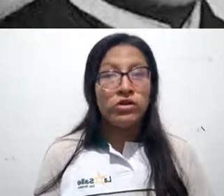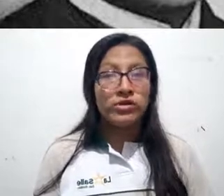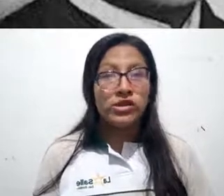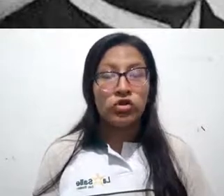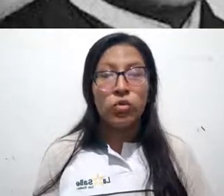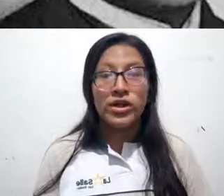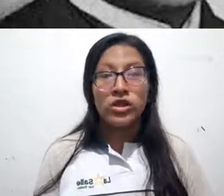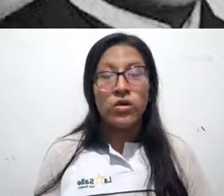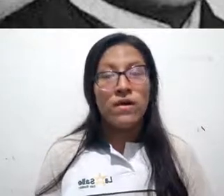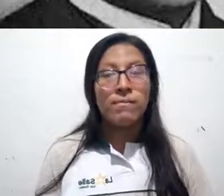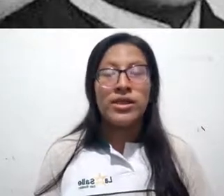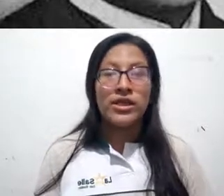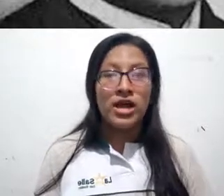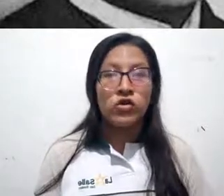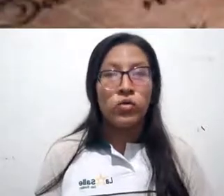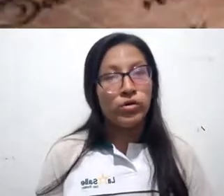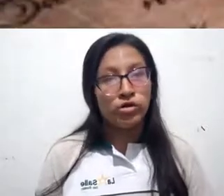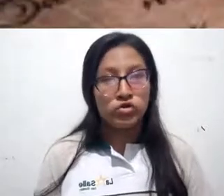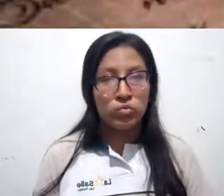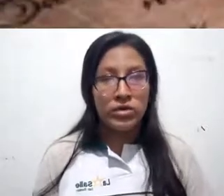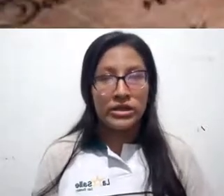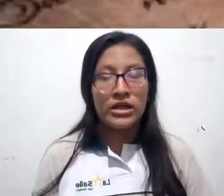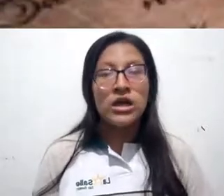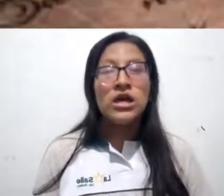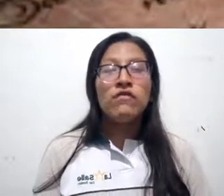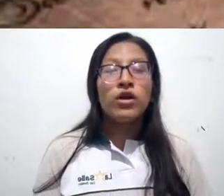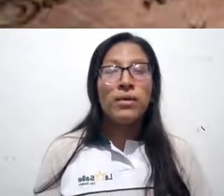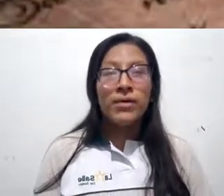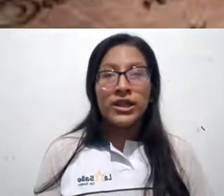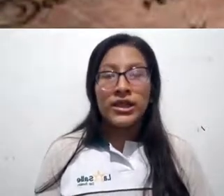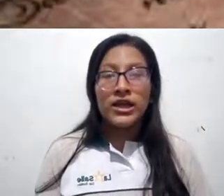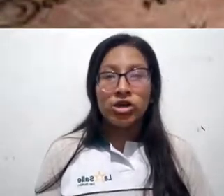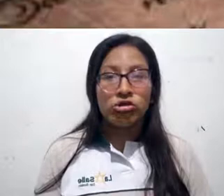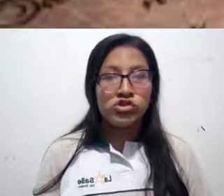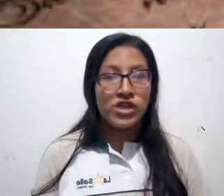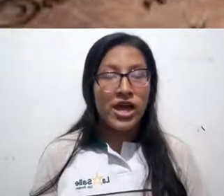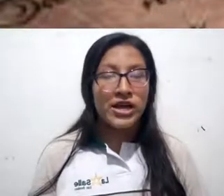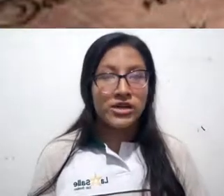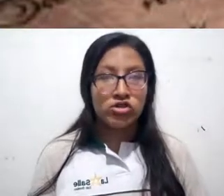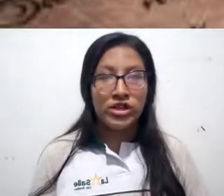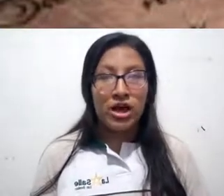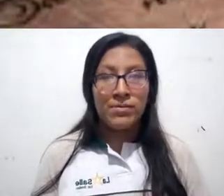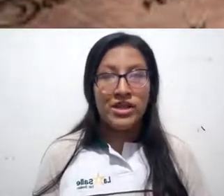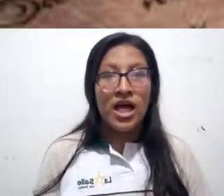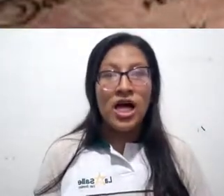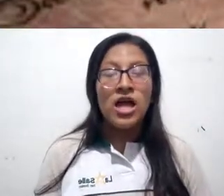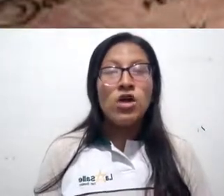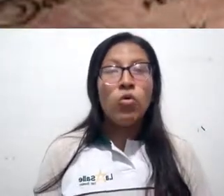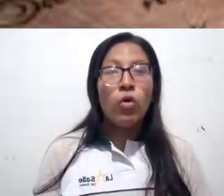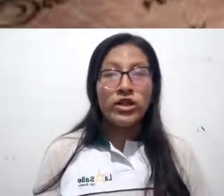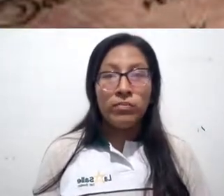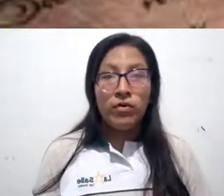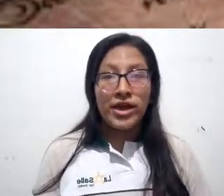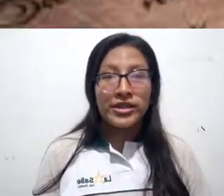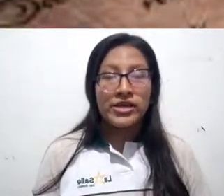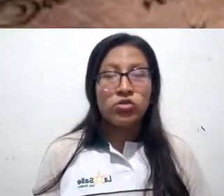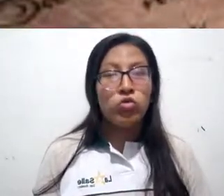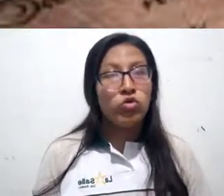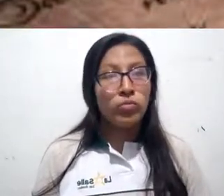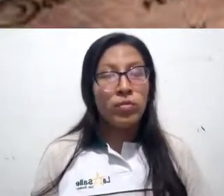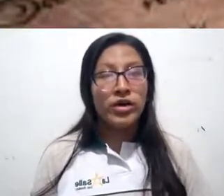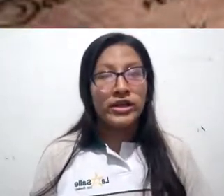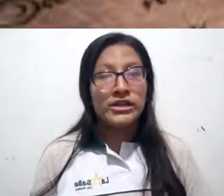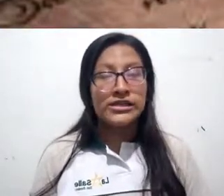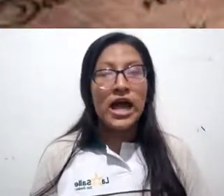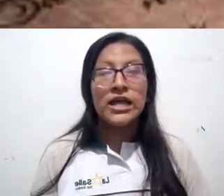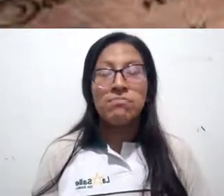en 1949, 20 años luego de su muerte. Forma parte de la conocida Generación Decapitada, cuatro poetas, un